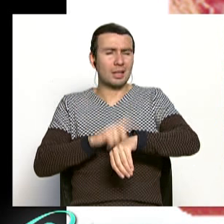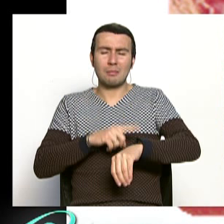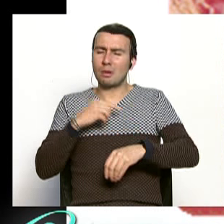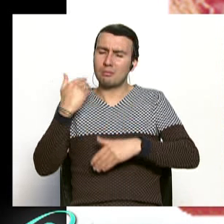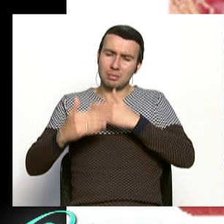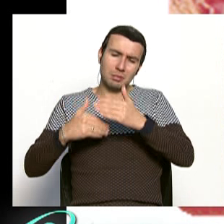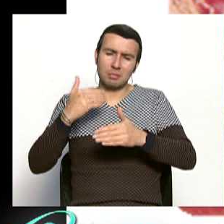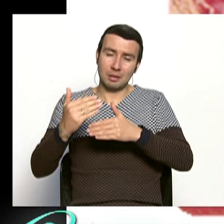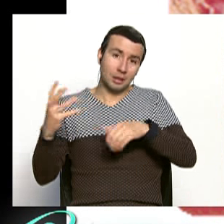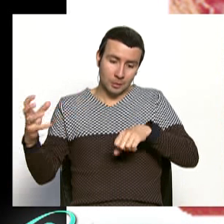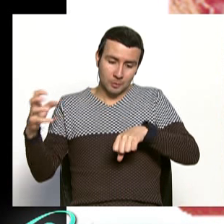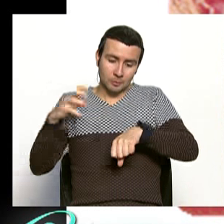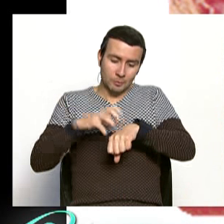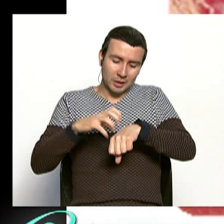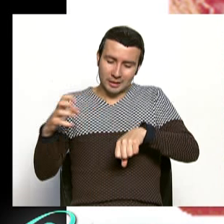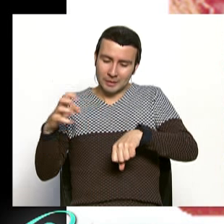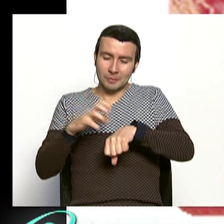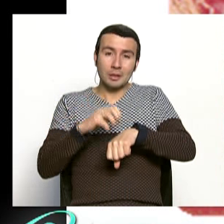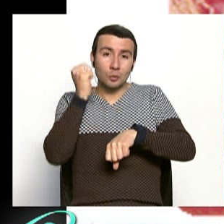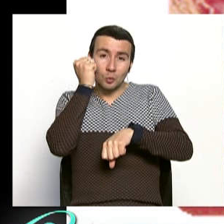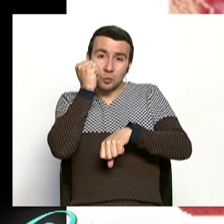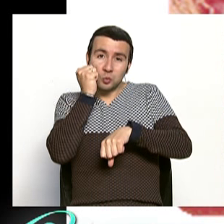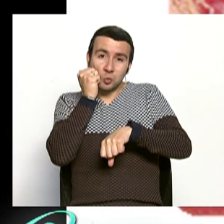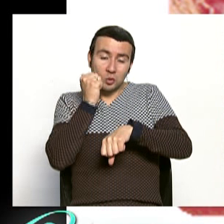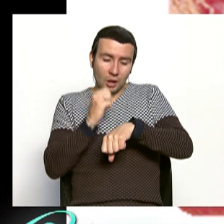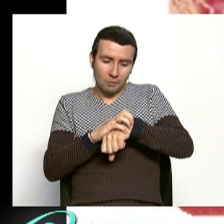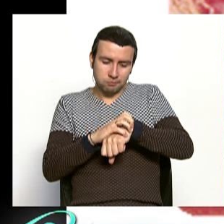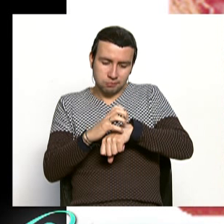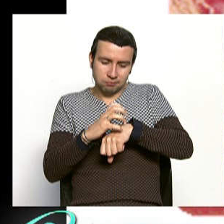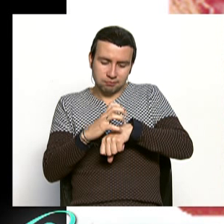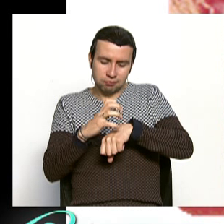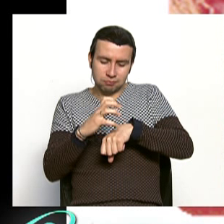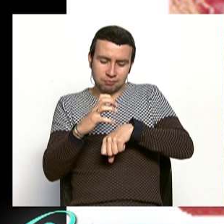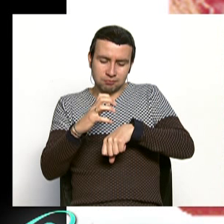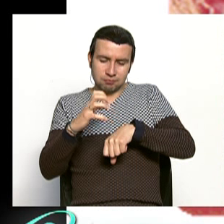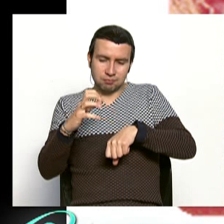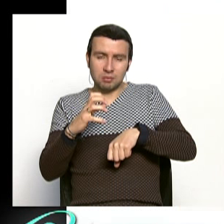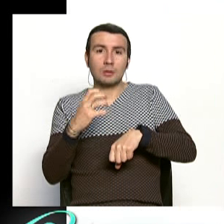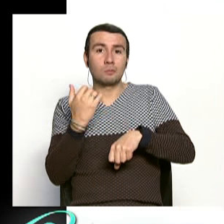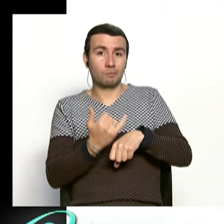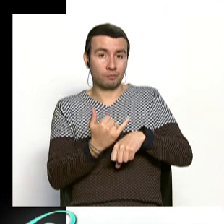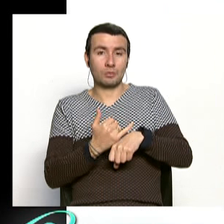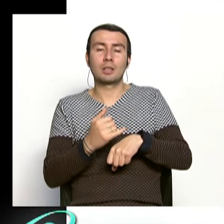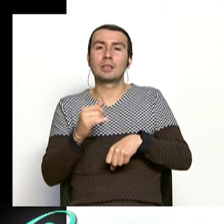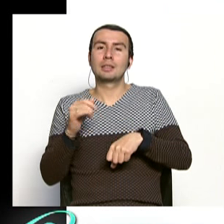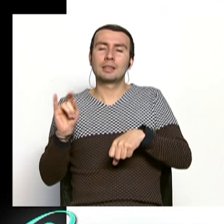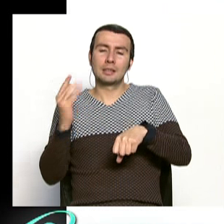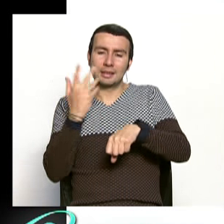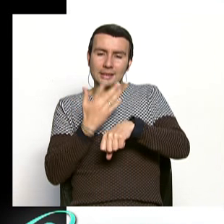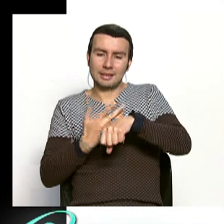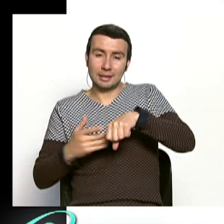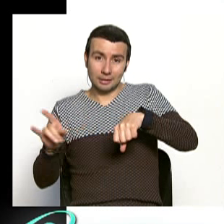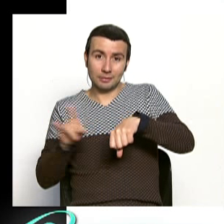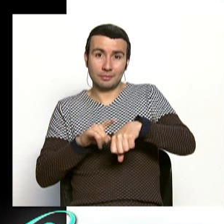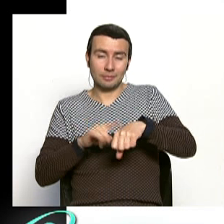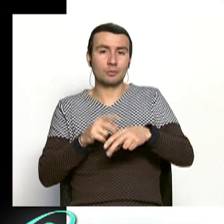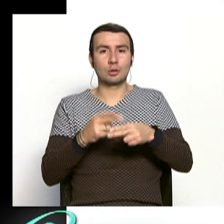lesiones quísticas o unos contenidos unas bolsas llenas de de este contenido menstrual crónico ese es el que llamamos